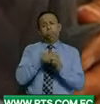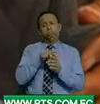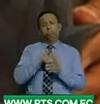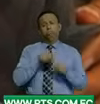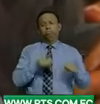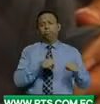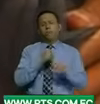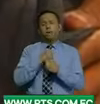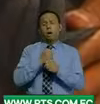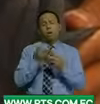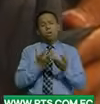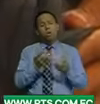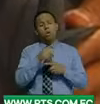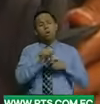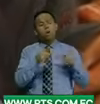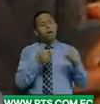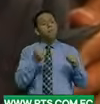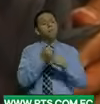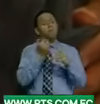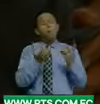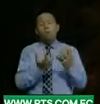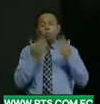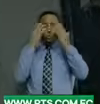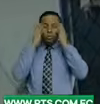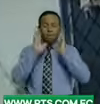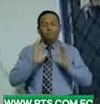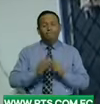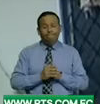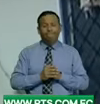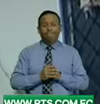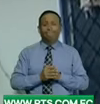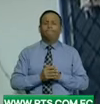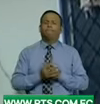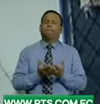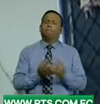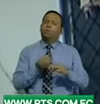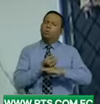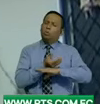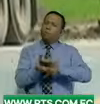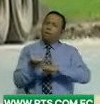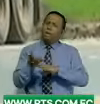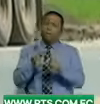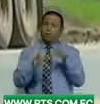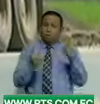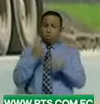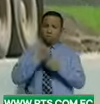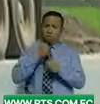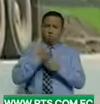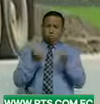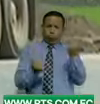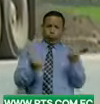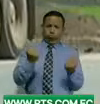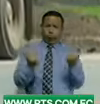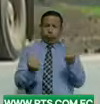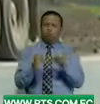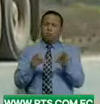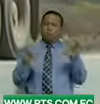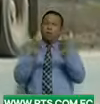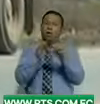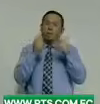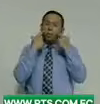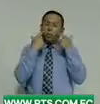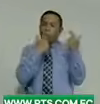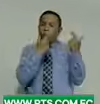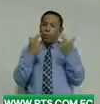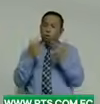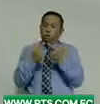de a dónde será el señor. Me dicen que es de Guayaquil. Se recomienda a los conductores manejar con precaución durante